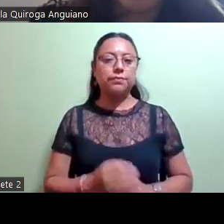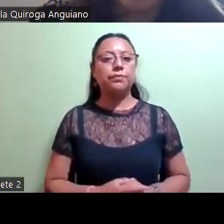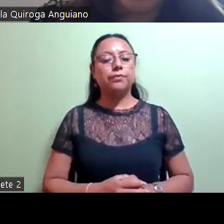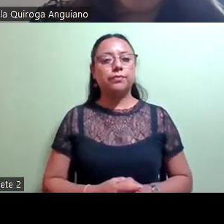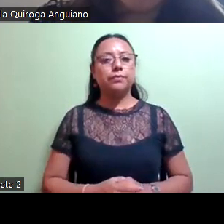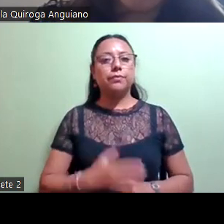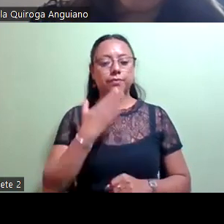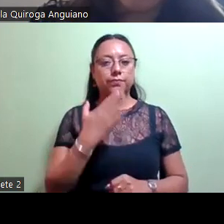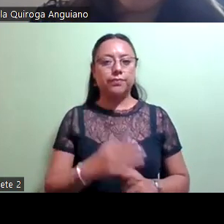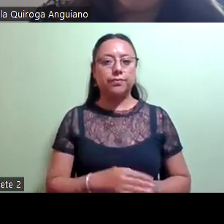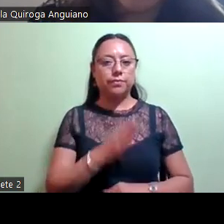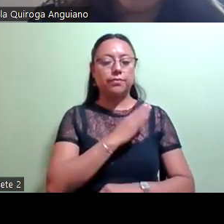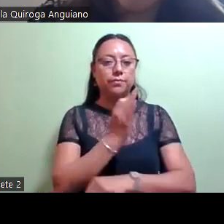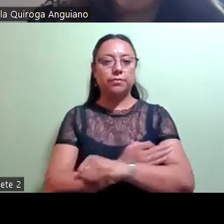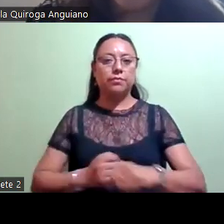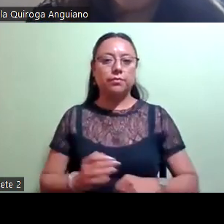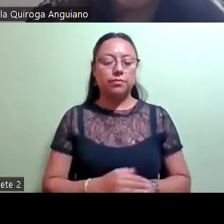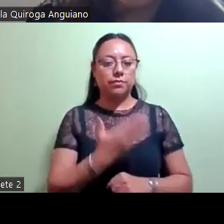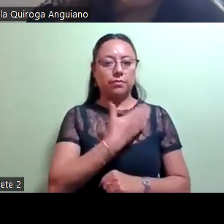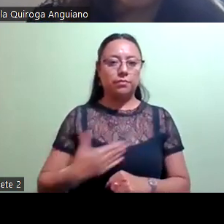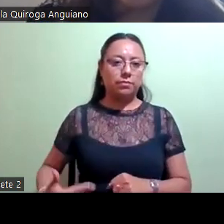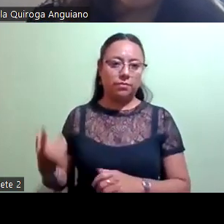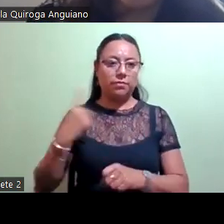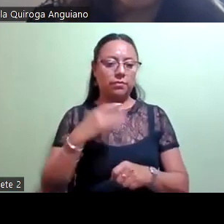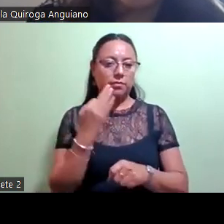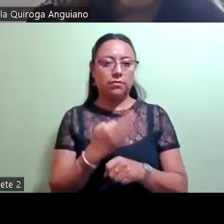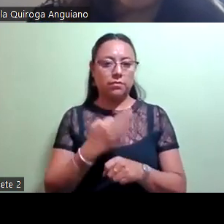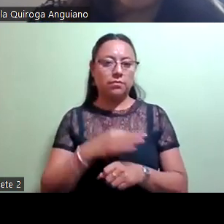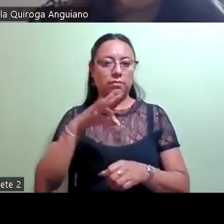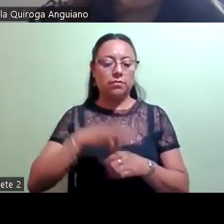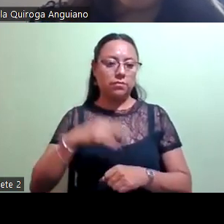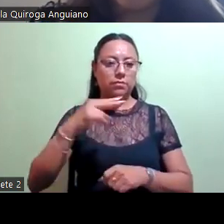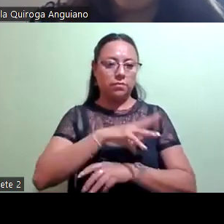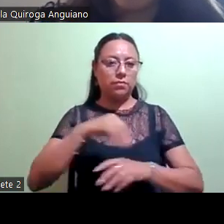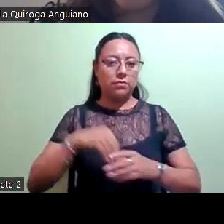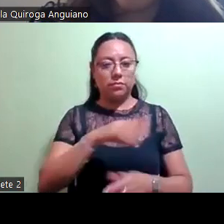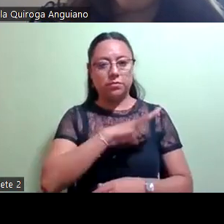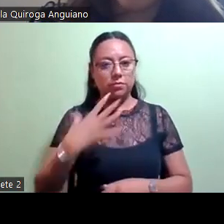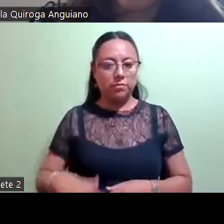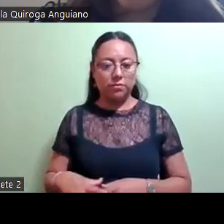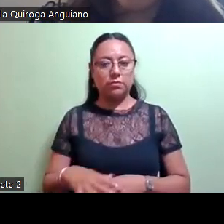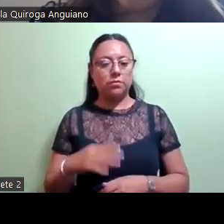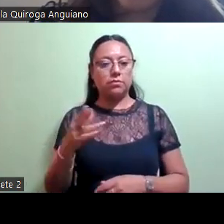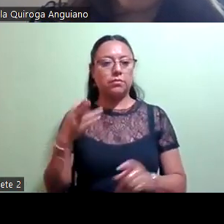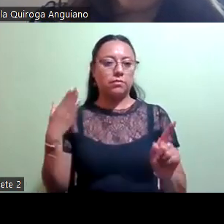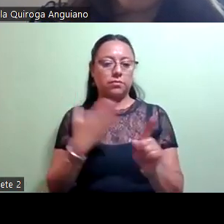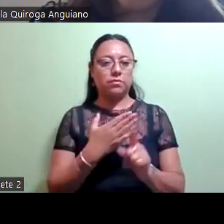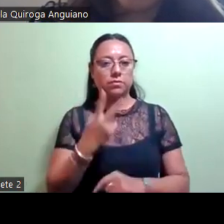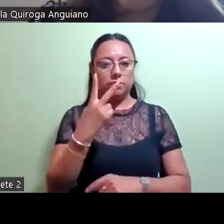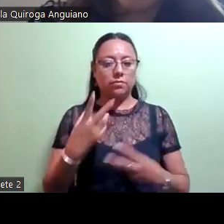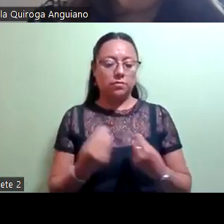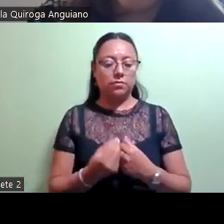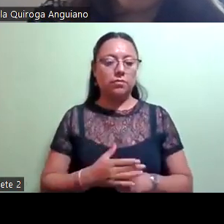Muy bien, buenas tardes. Por instrucción de la presidencia, se procede a recoger la votación nominal en lo general y en lo particular en un solo acto. Se